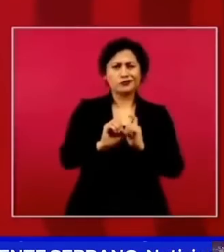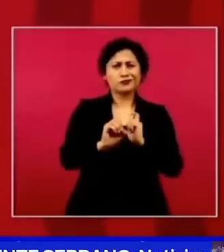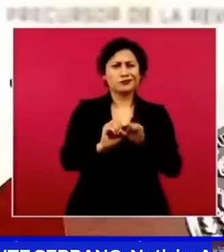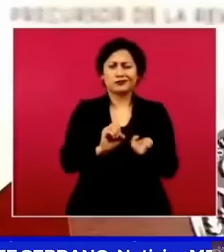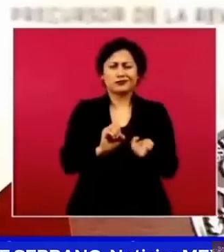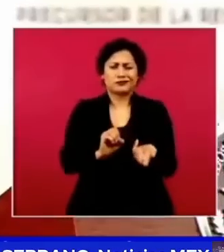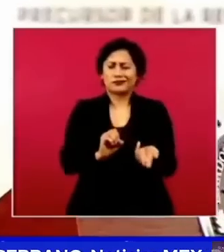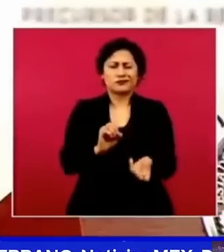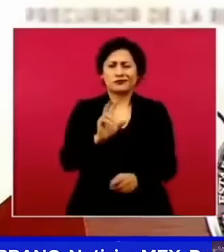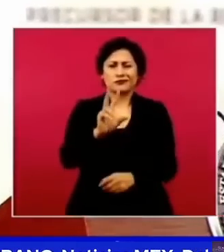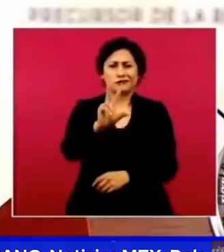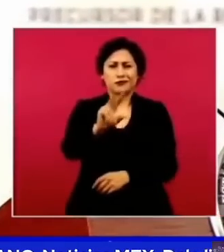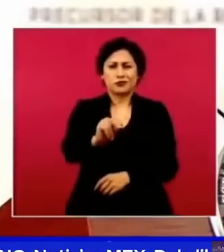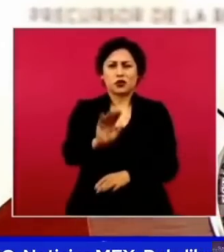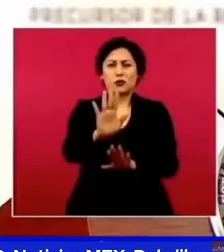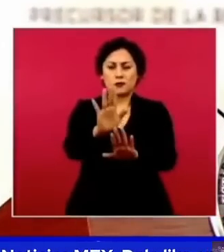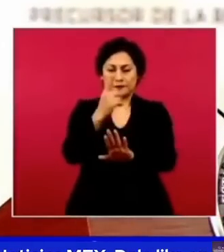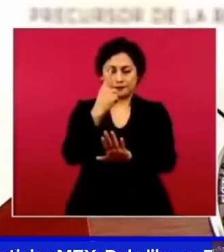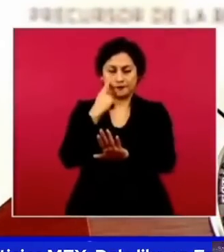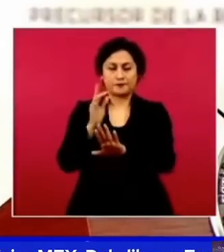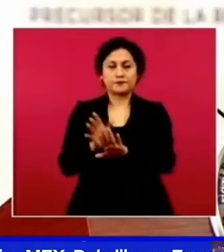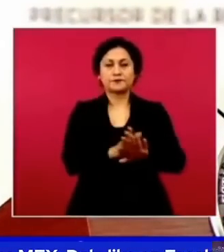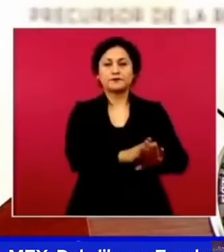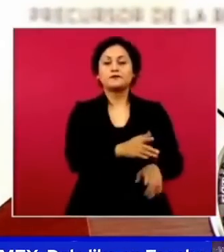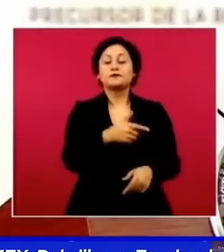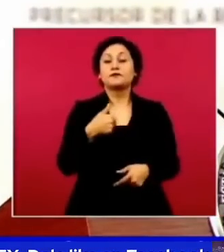Les voy a contar